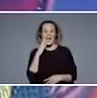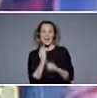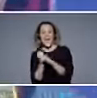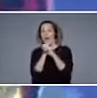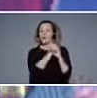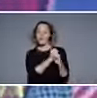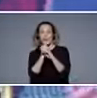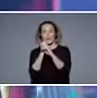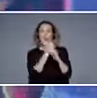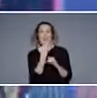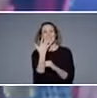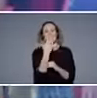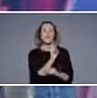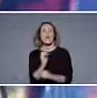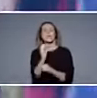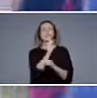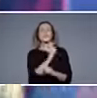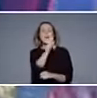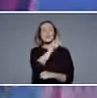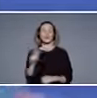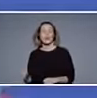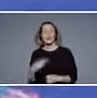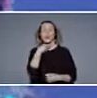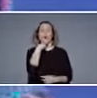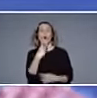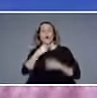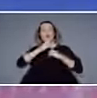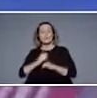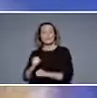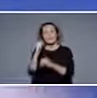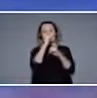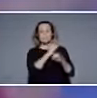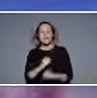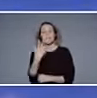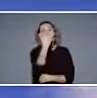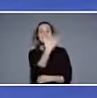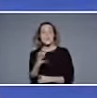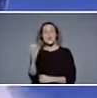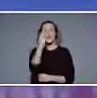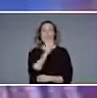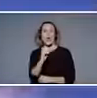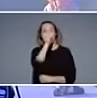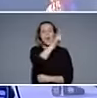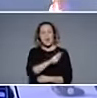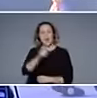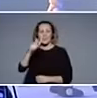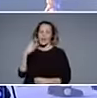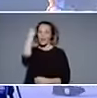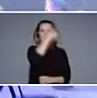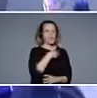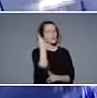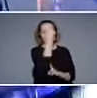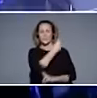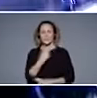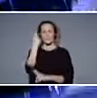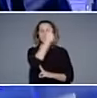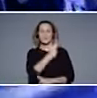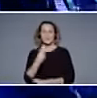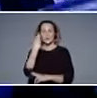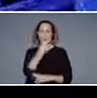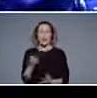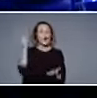50 las gargantas que te cantan, 50 hermanos tras esta pintura.